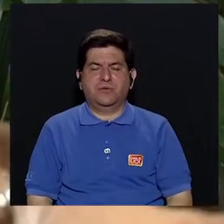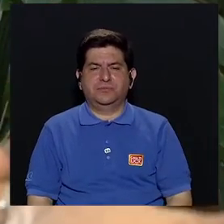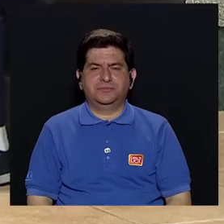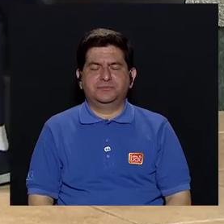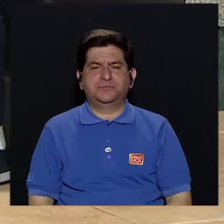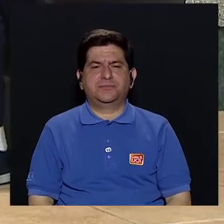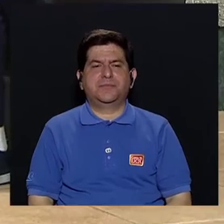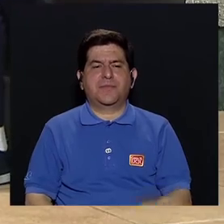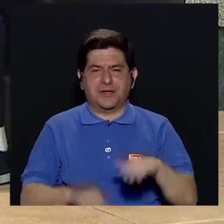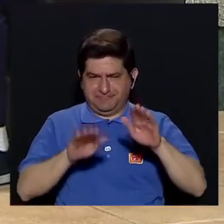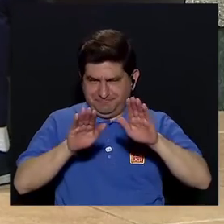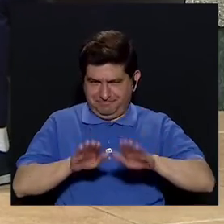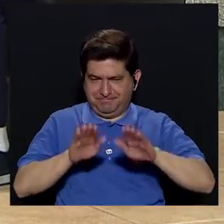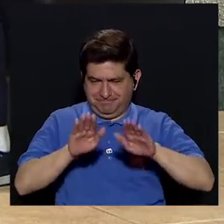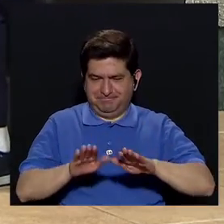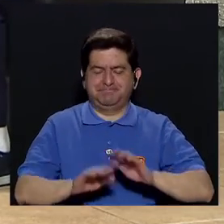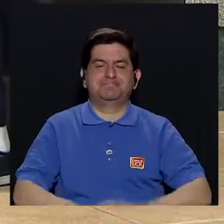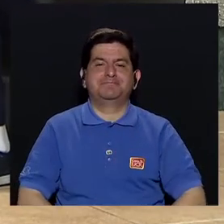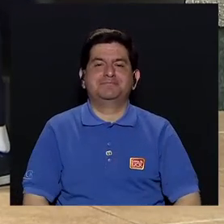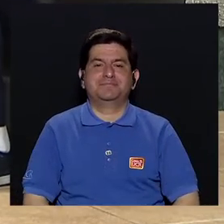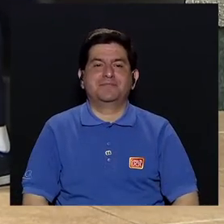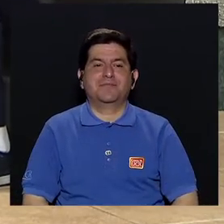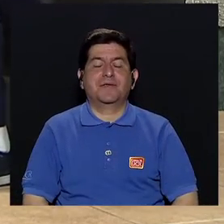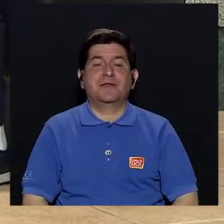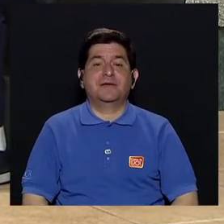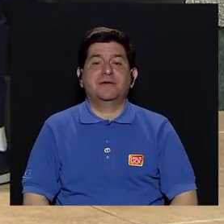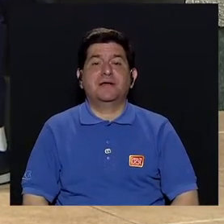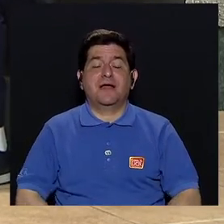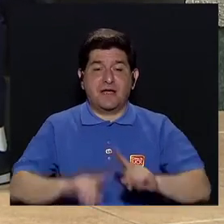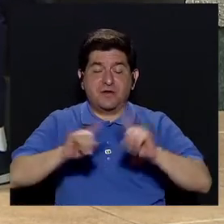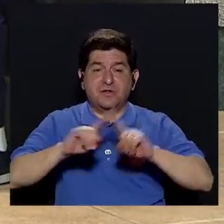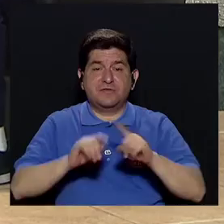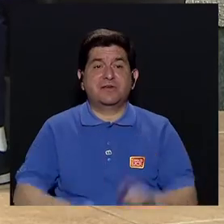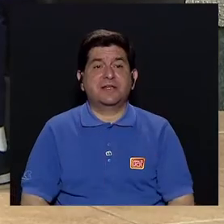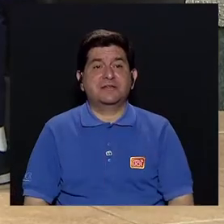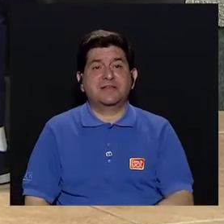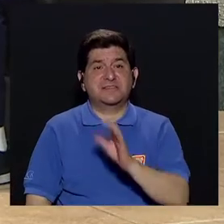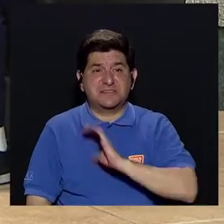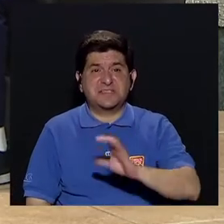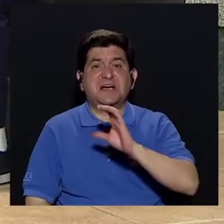Bueno, vamos con calma. Dentro de los